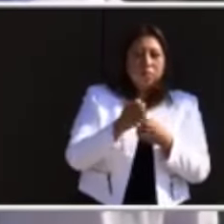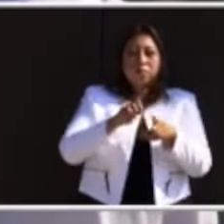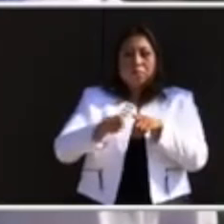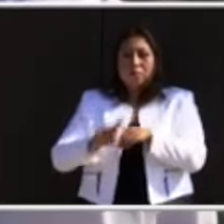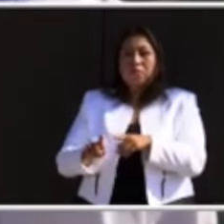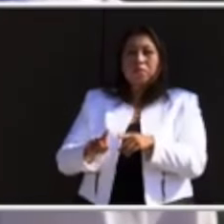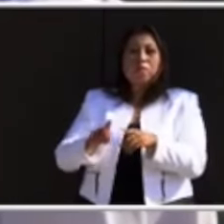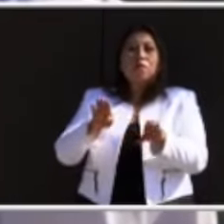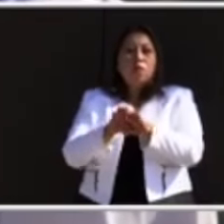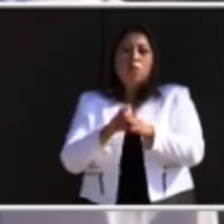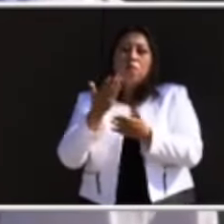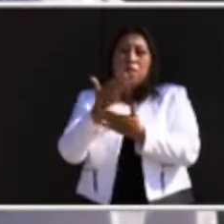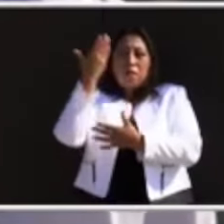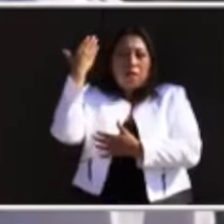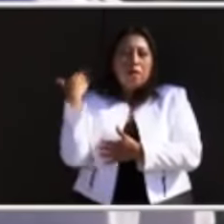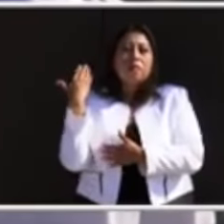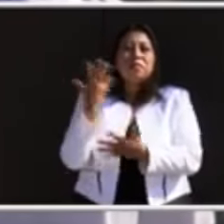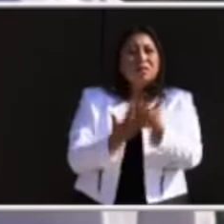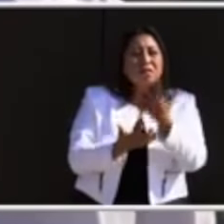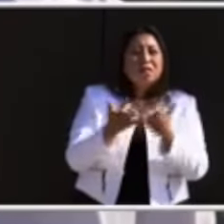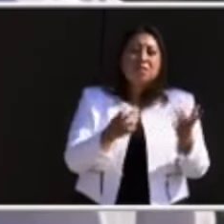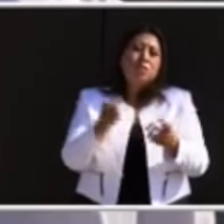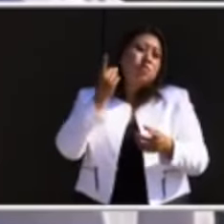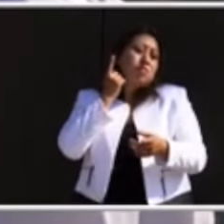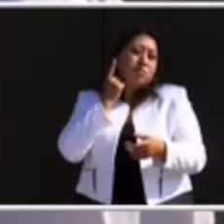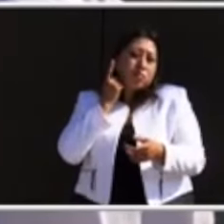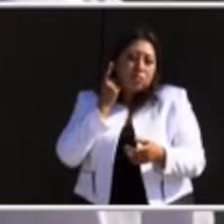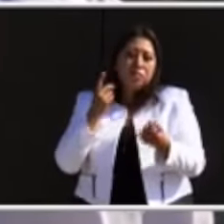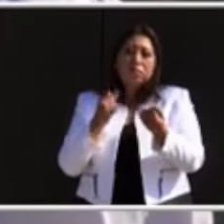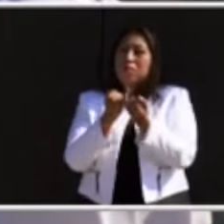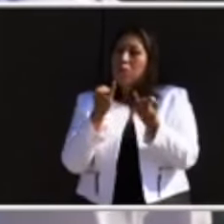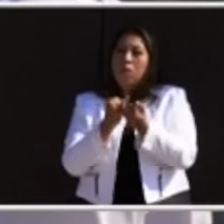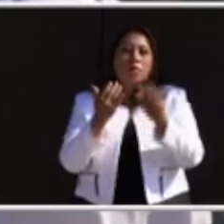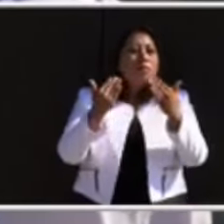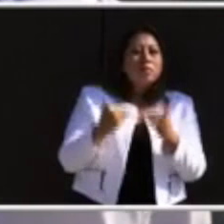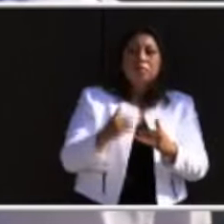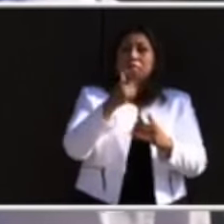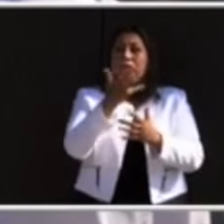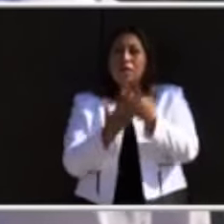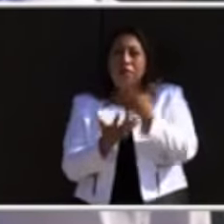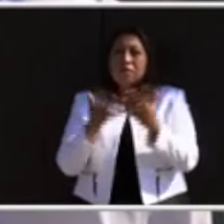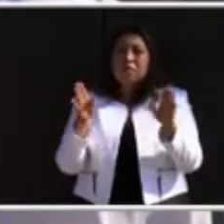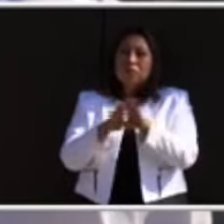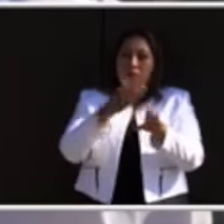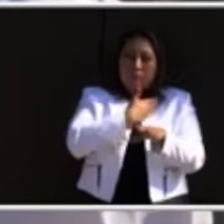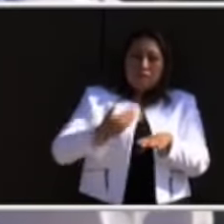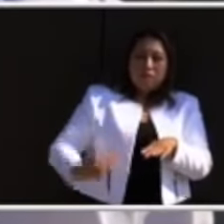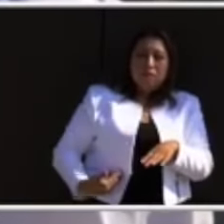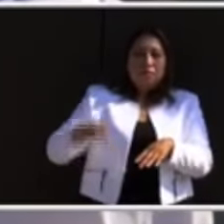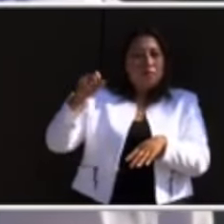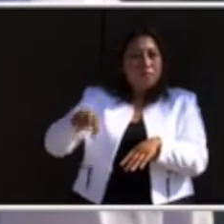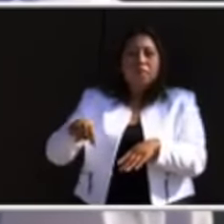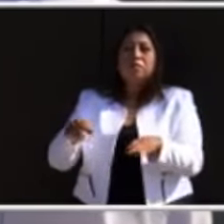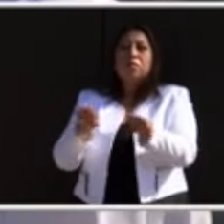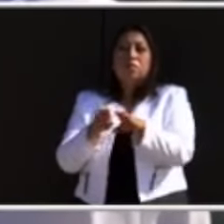presidente municipal de Veracruz, diputado local y coordinador general de Planeación y Centros de la Secretaría